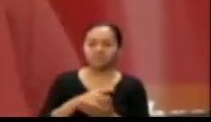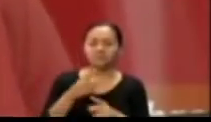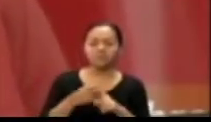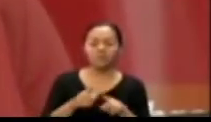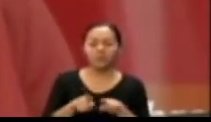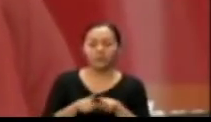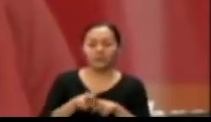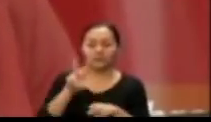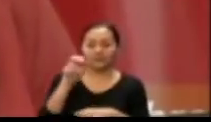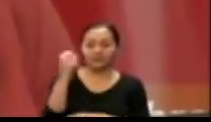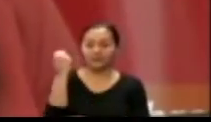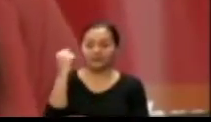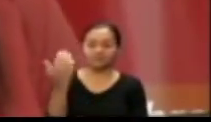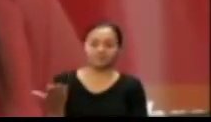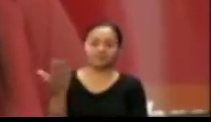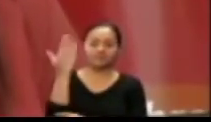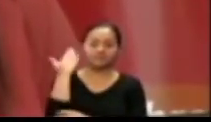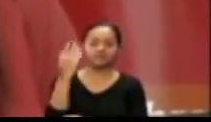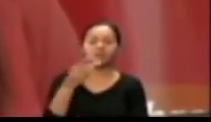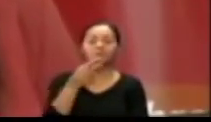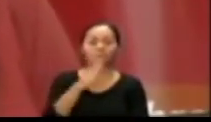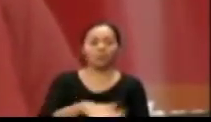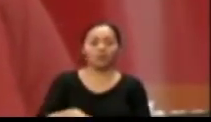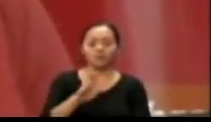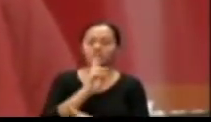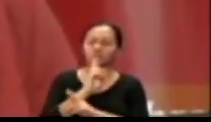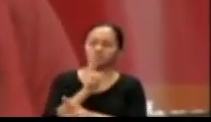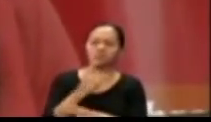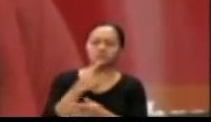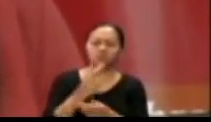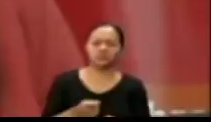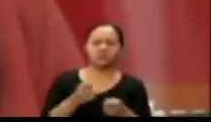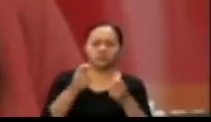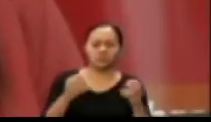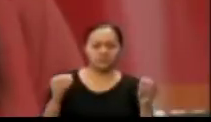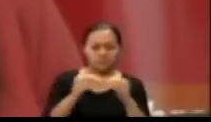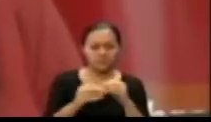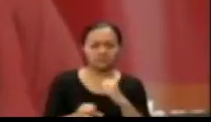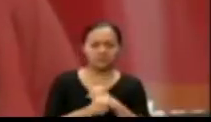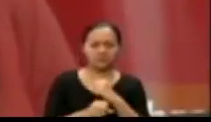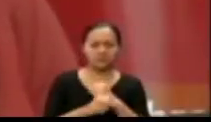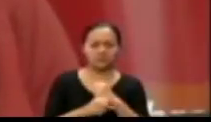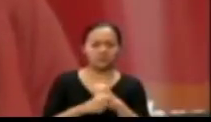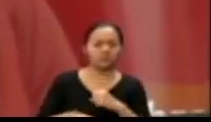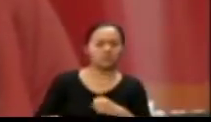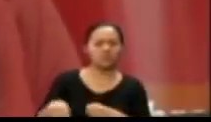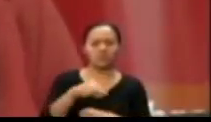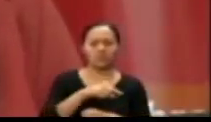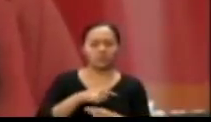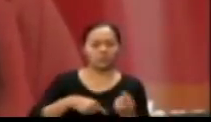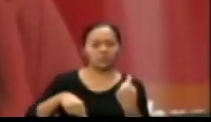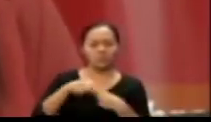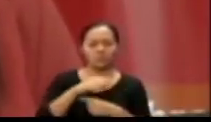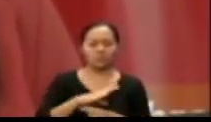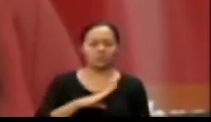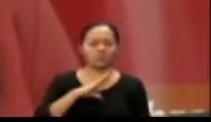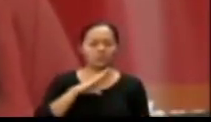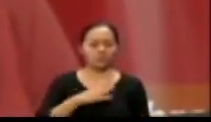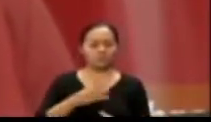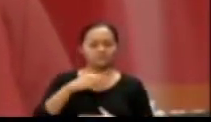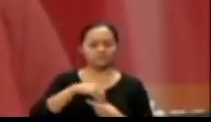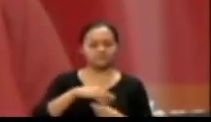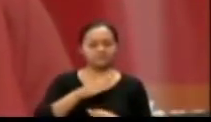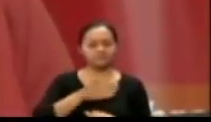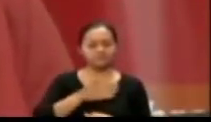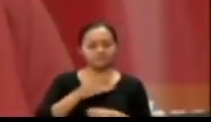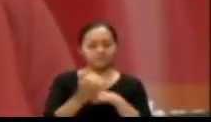el 30S, su respuesta es con obras que llega a todos los sectores ecuatorianos, volviendo el orgullo de ser parte